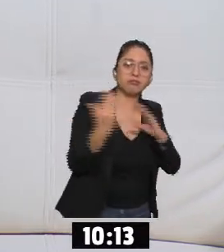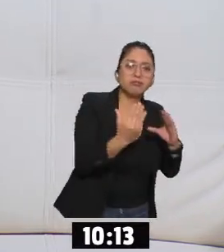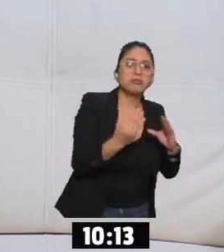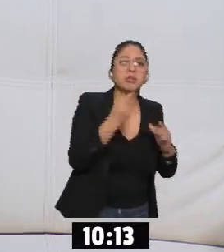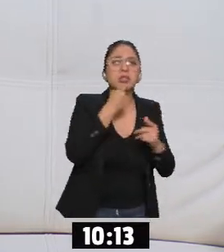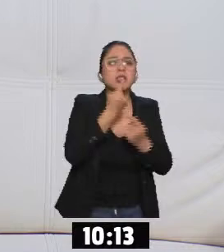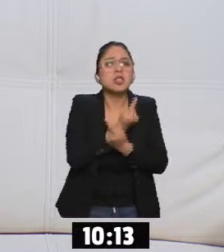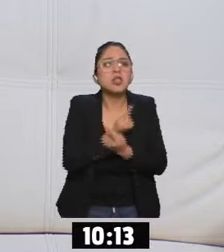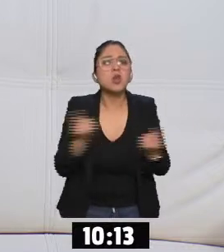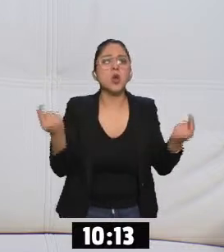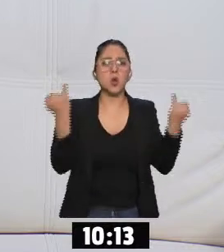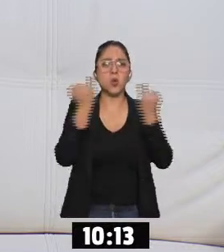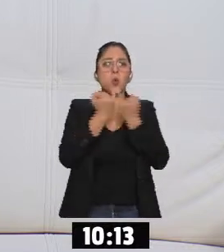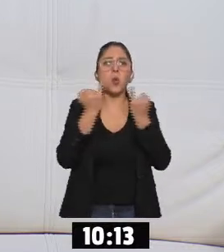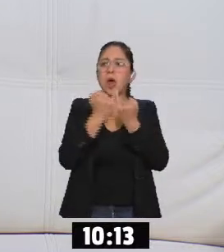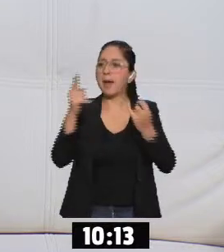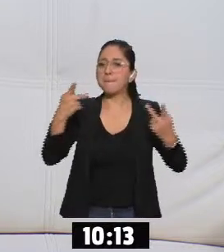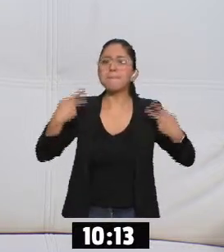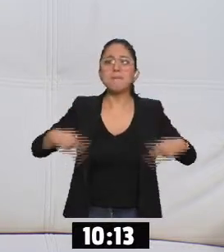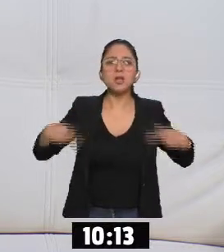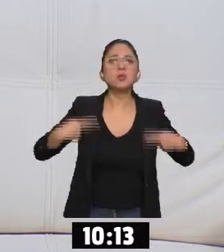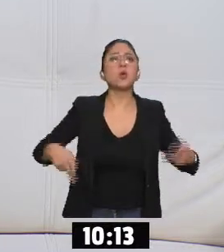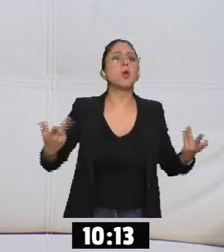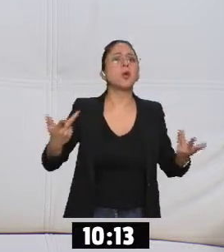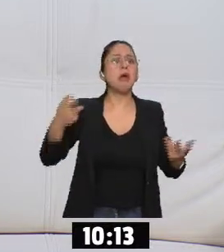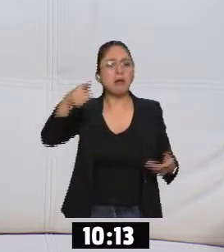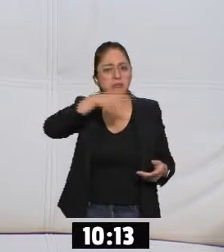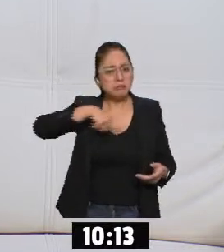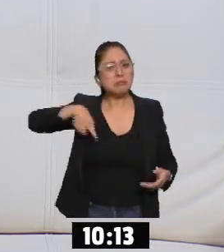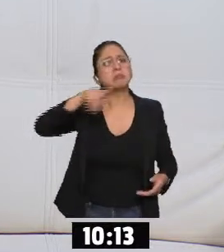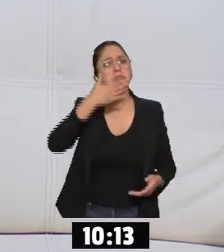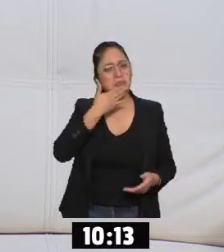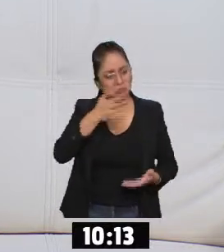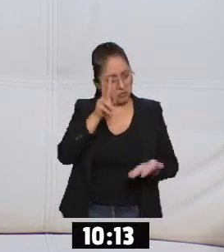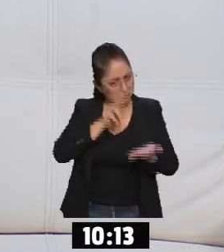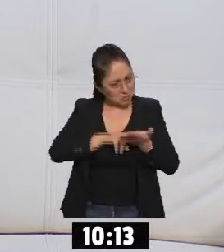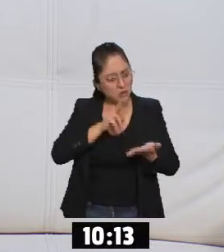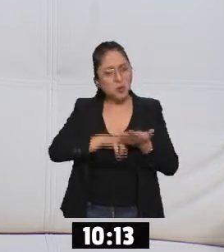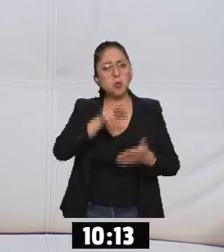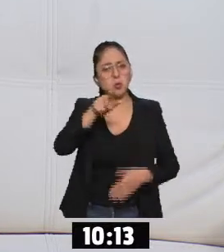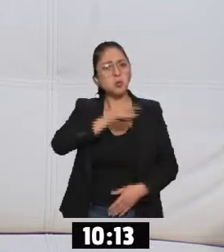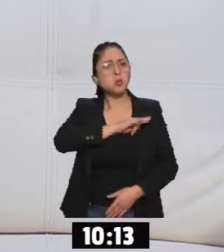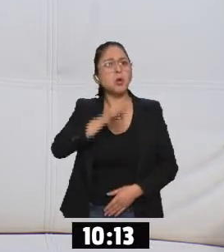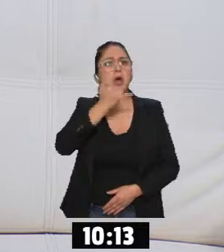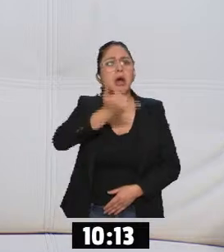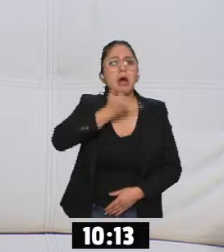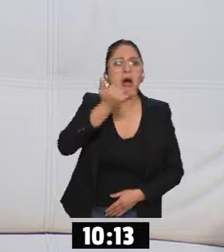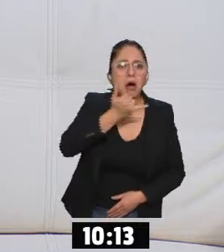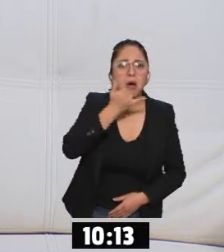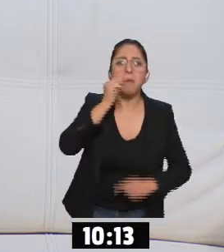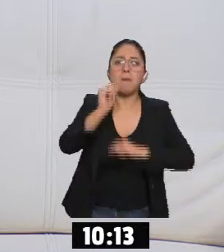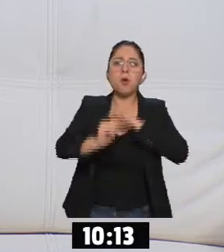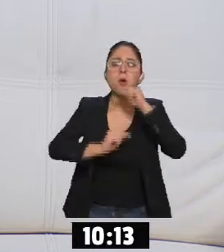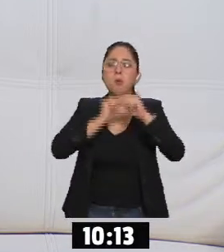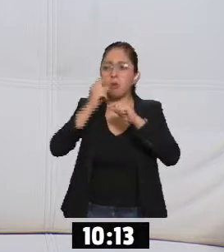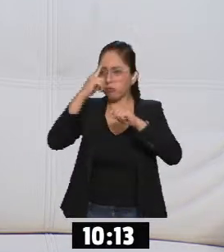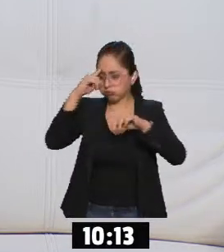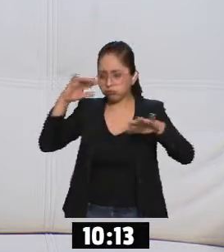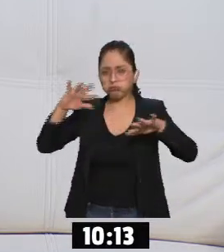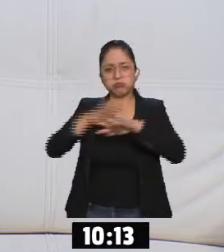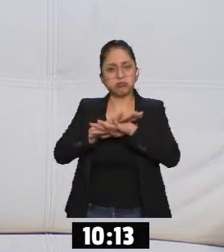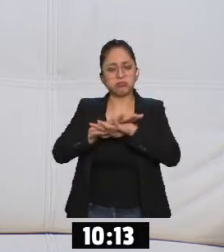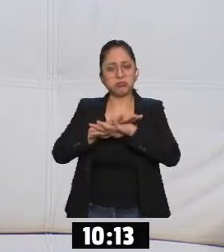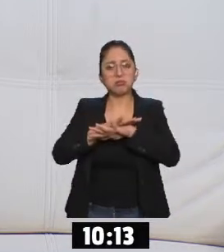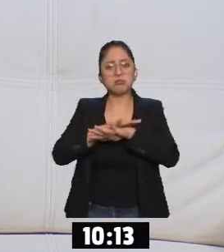personas que dependen de nosotros. Que se vale equivocarse, se vale cambiar de rumbo, y ser vulnerables,